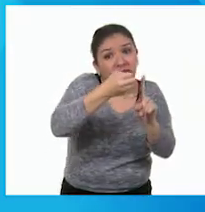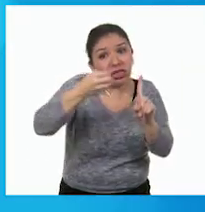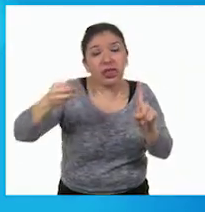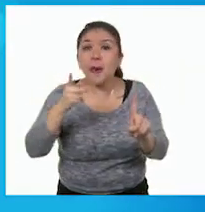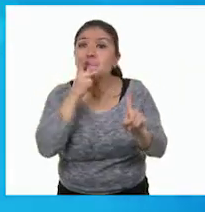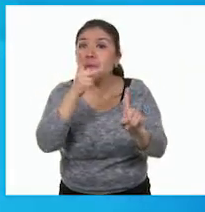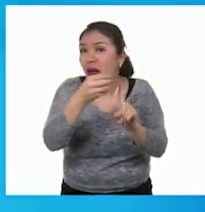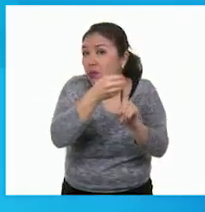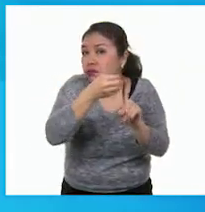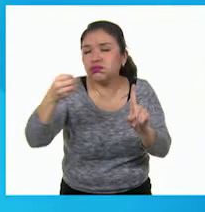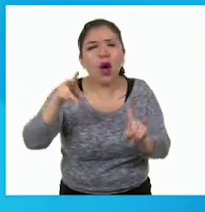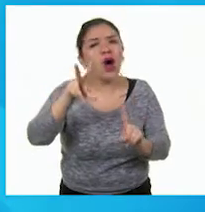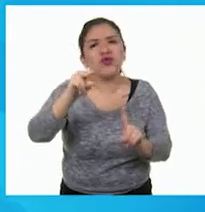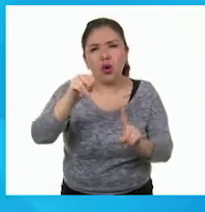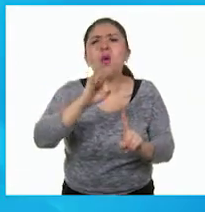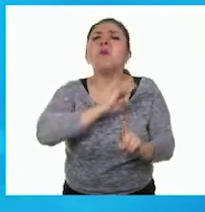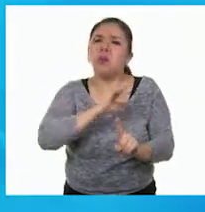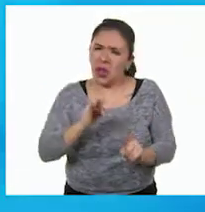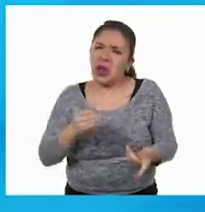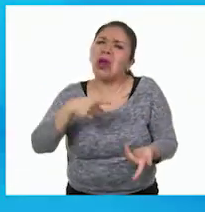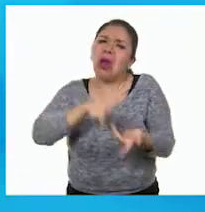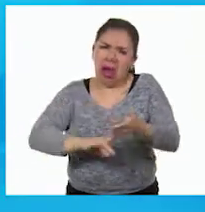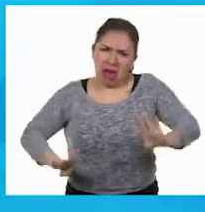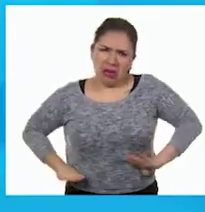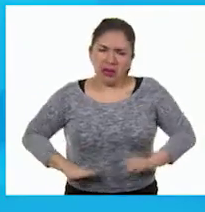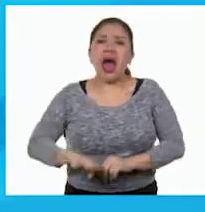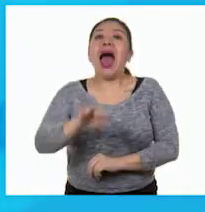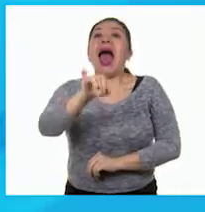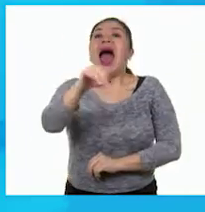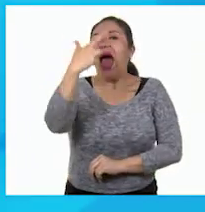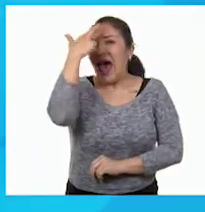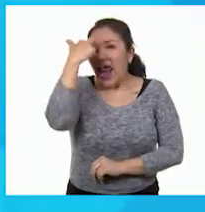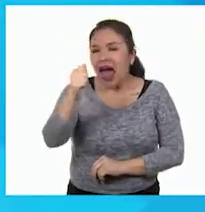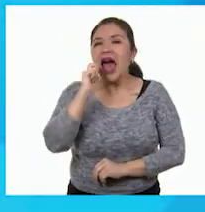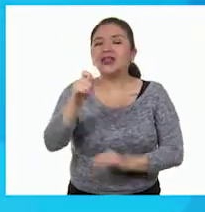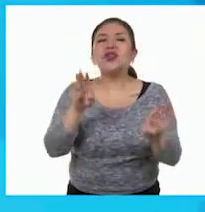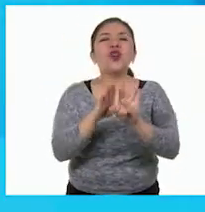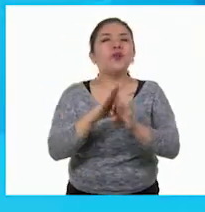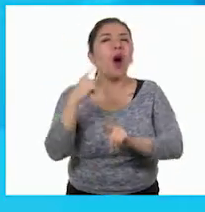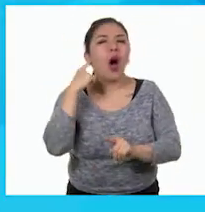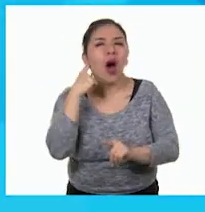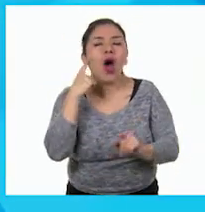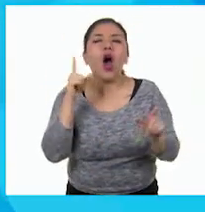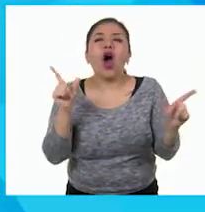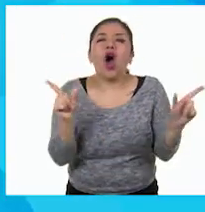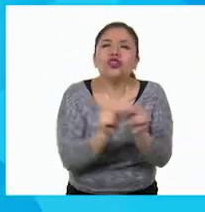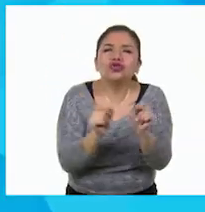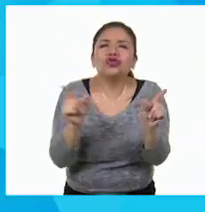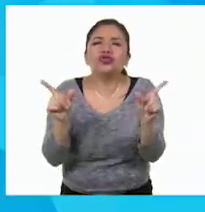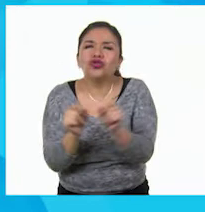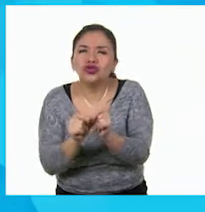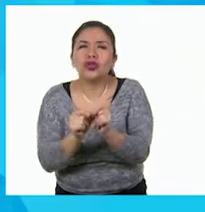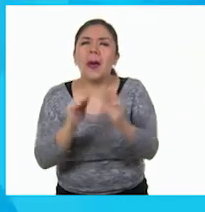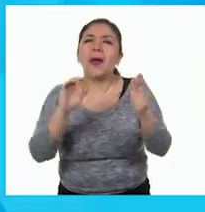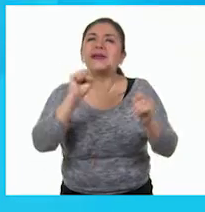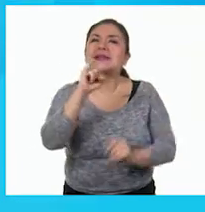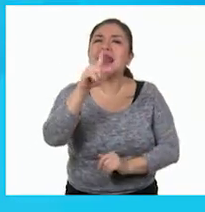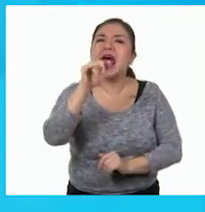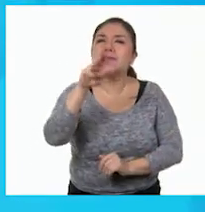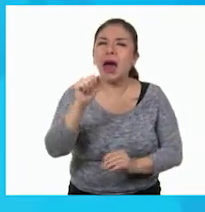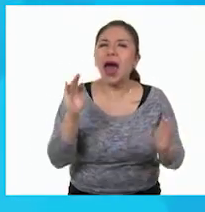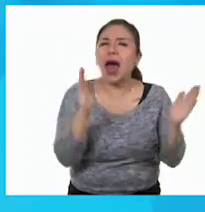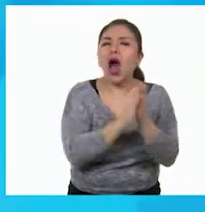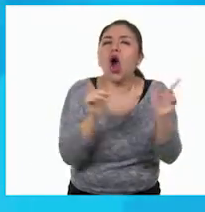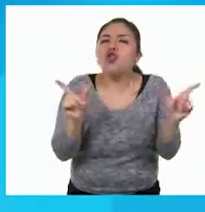muy largo, pero podría quedar. Ah, claro, y estamos jugando con sílabas poco más cortas, palabras exacto, con sílabas. Palabras